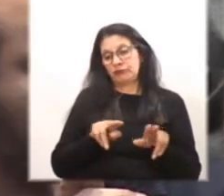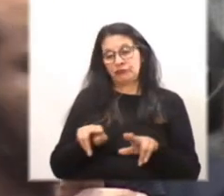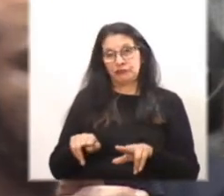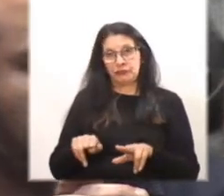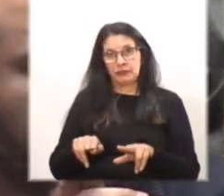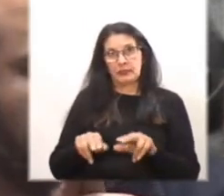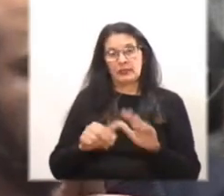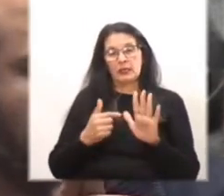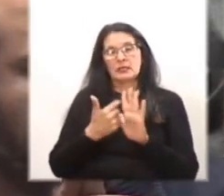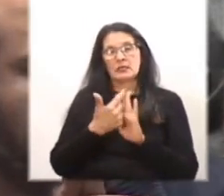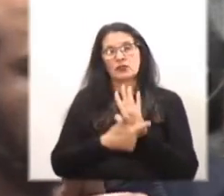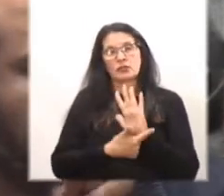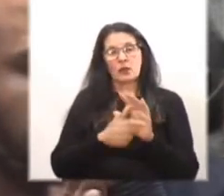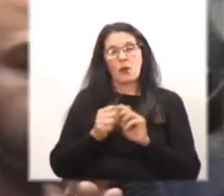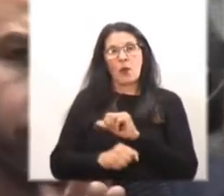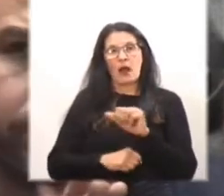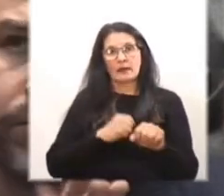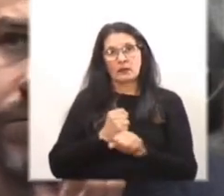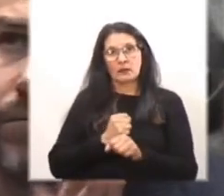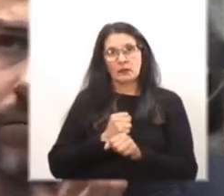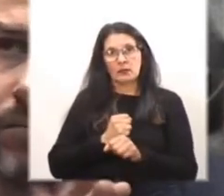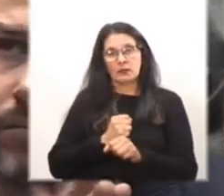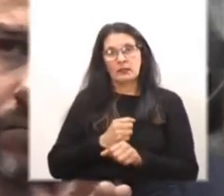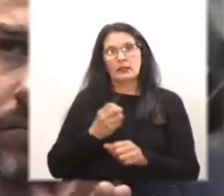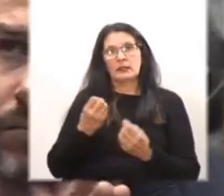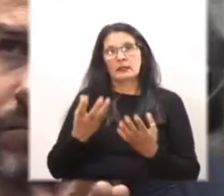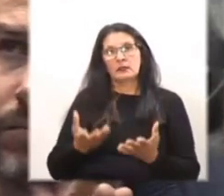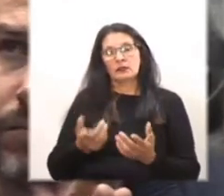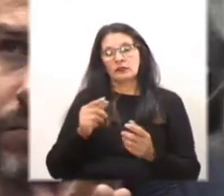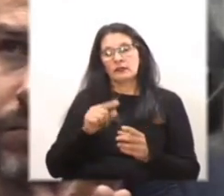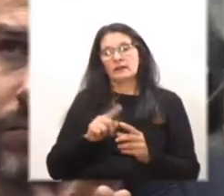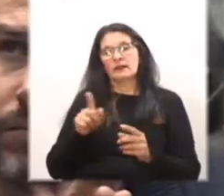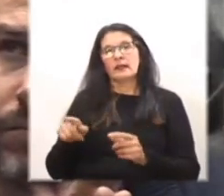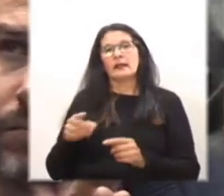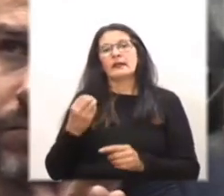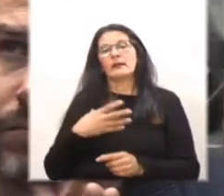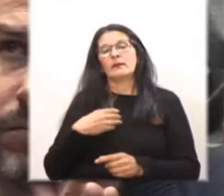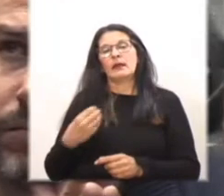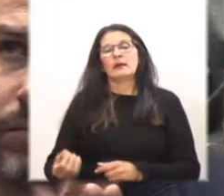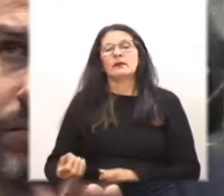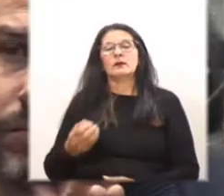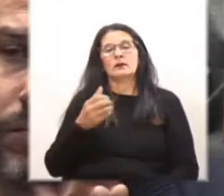los 5 años y recayó en el nacionalista Carlos Albizu.